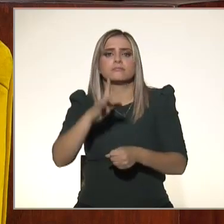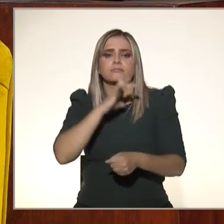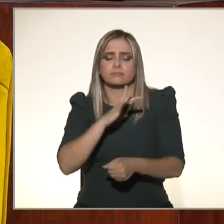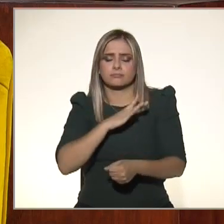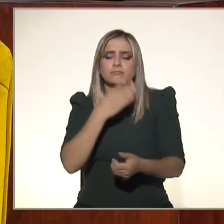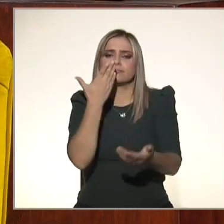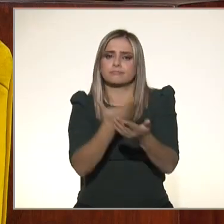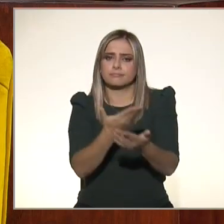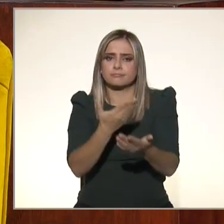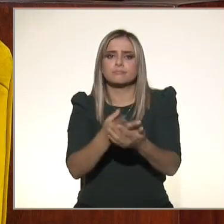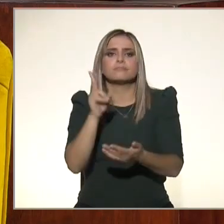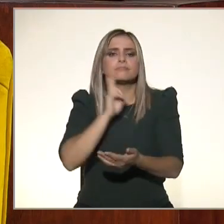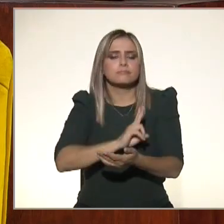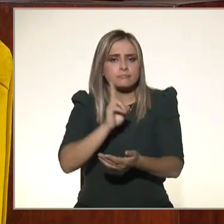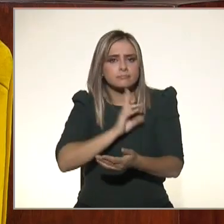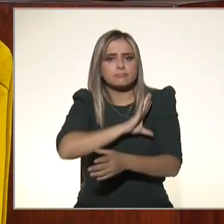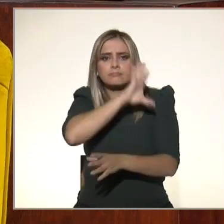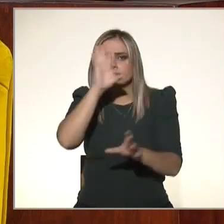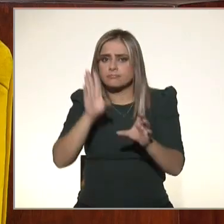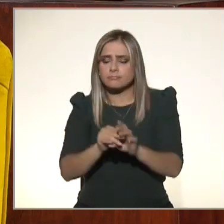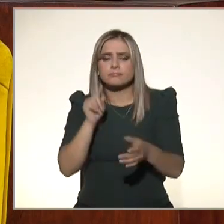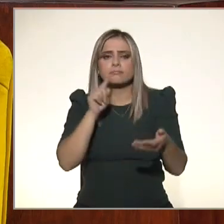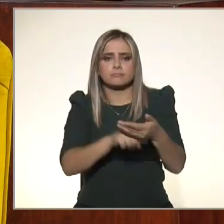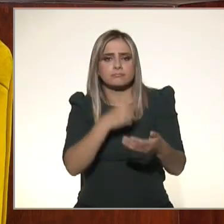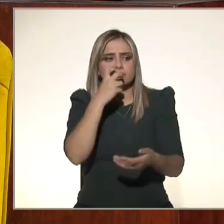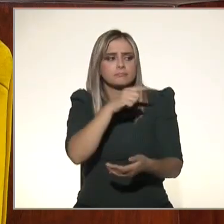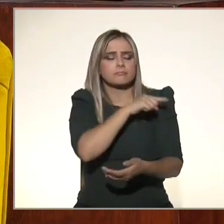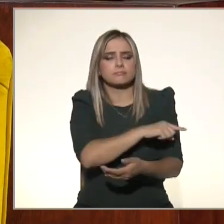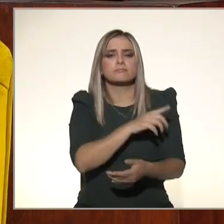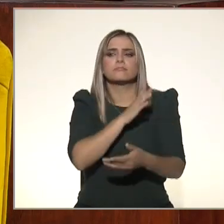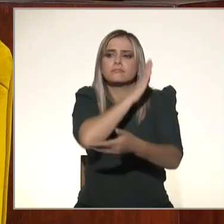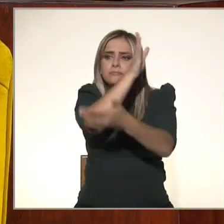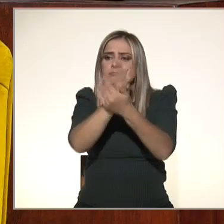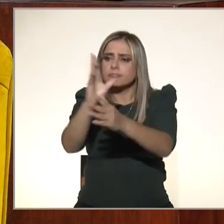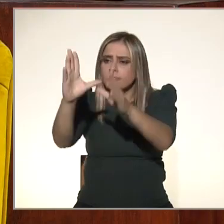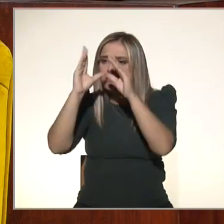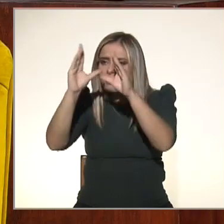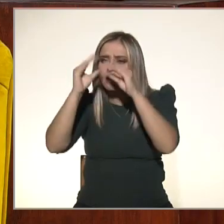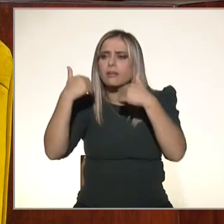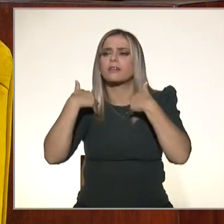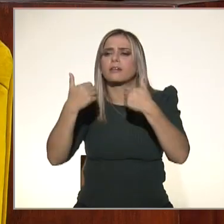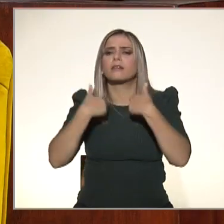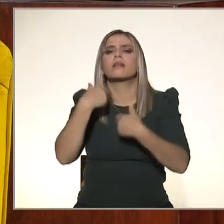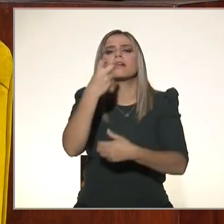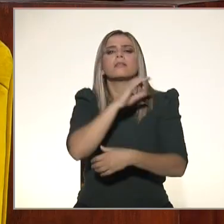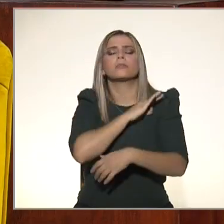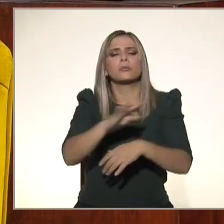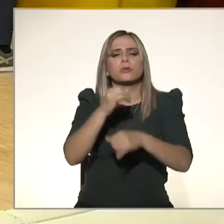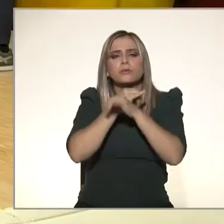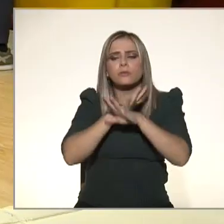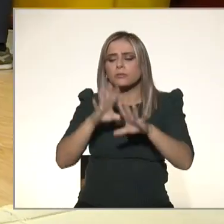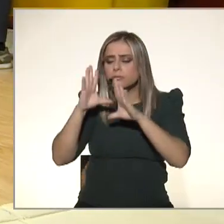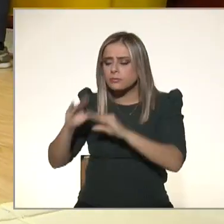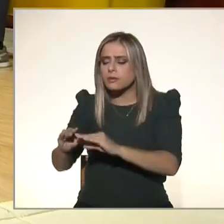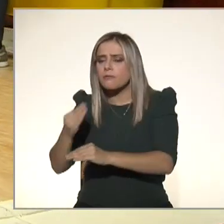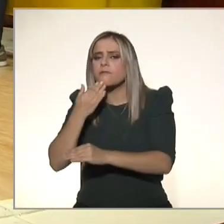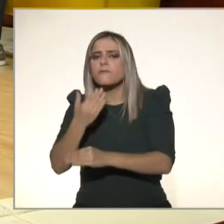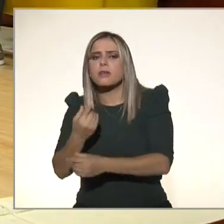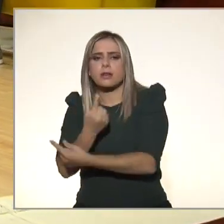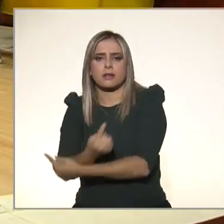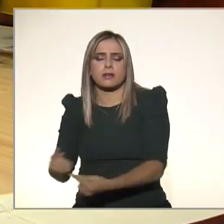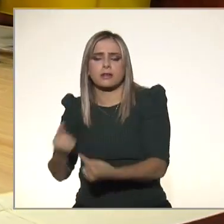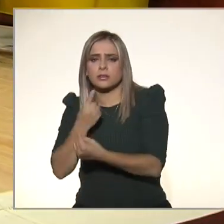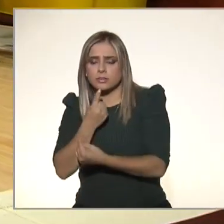evidencia científica. Y eso es importante porque eso garantiza que cuando la persona, aunque en este caso un padre o madre de